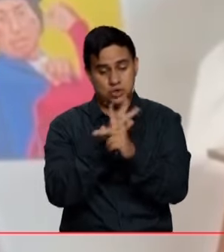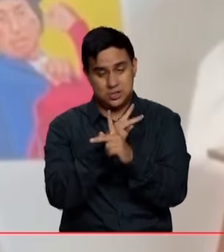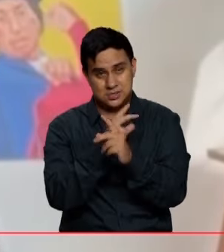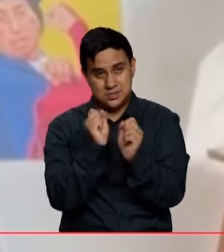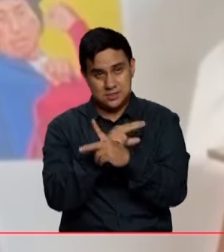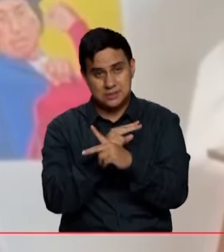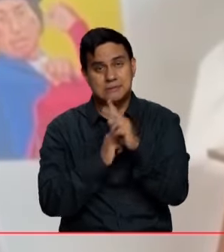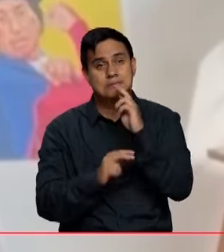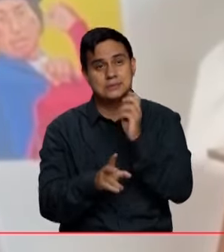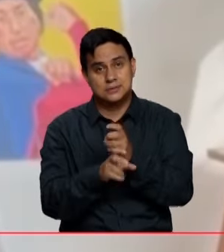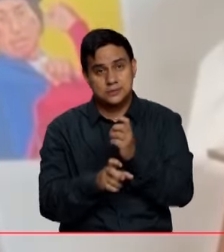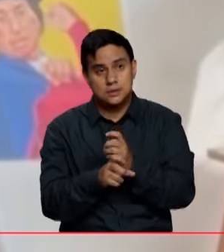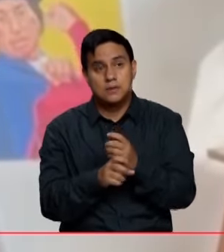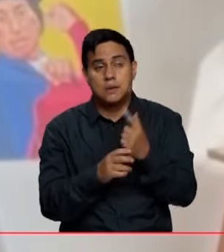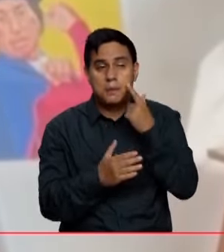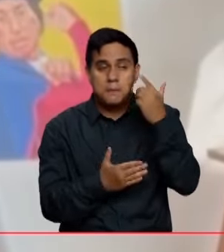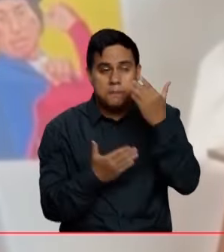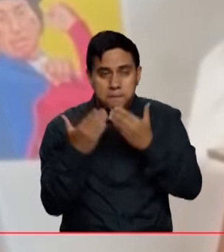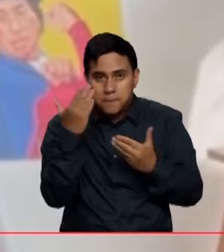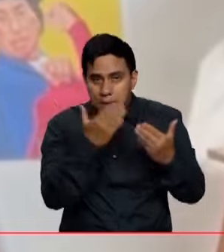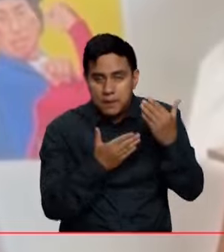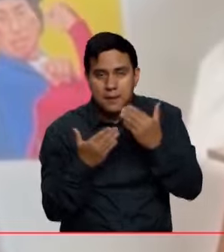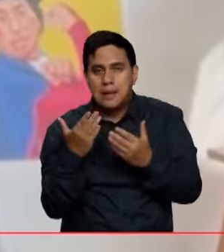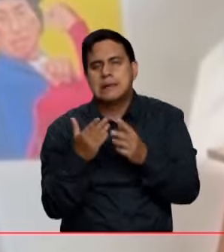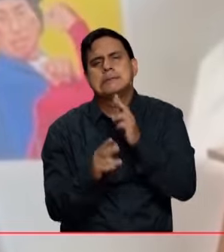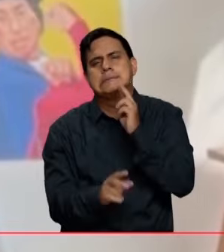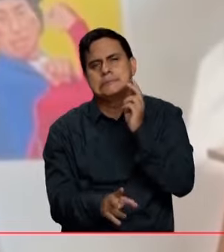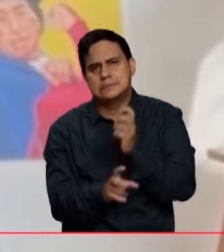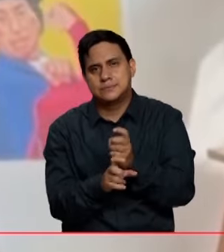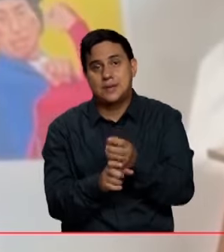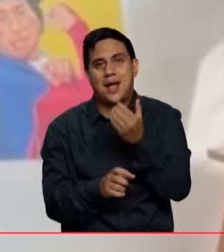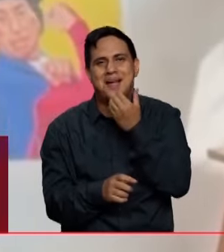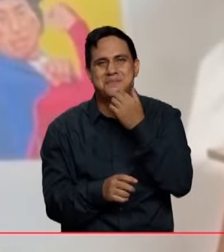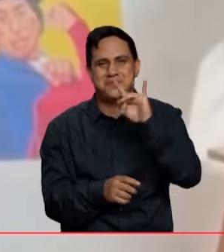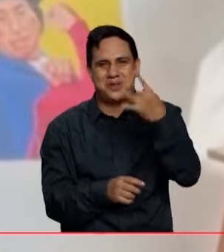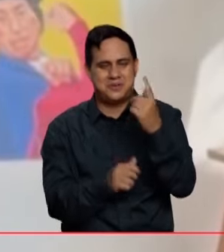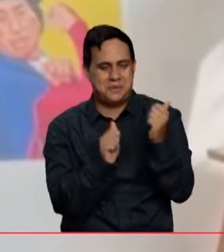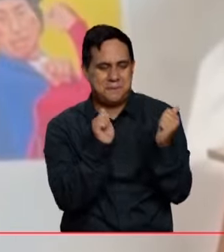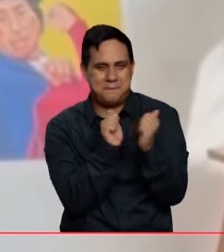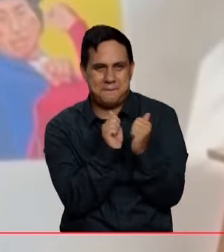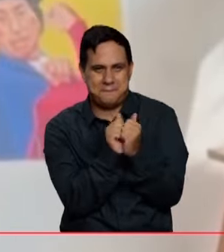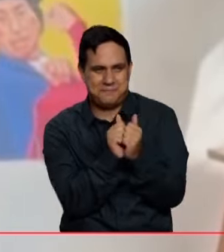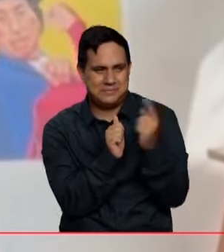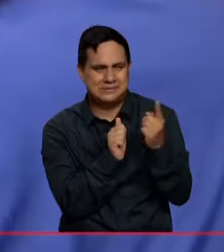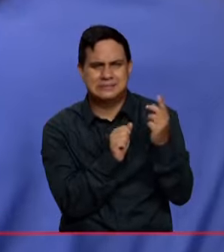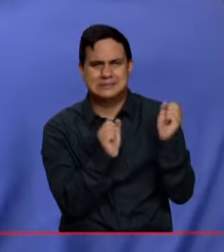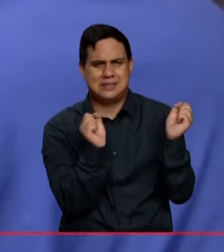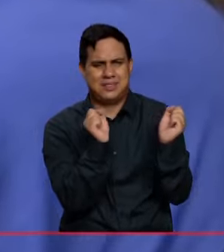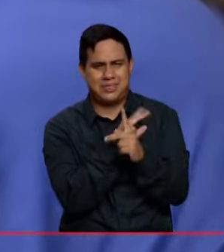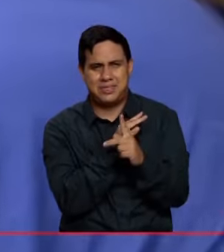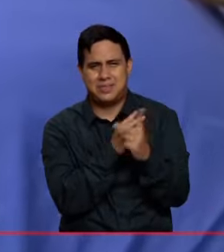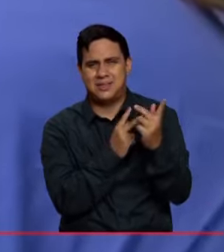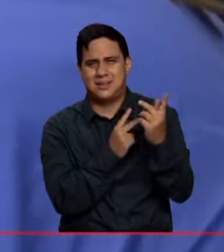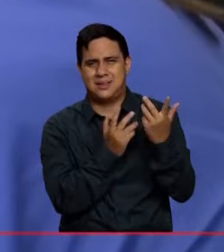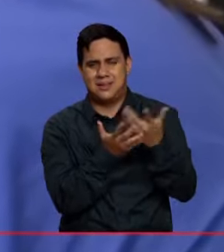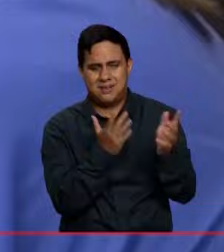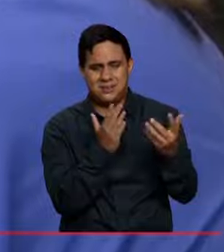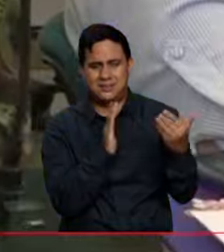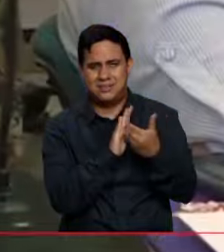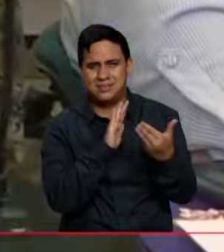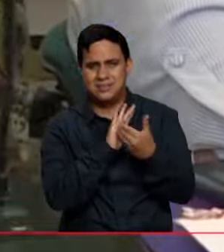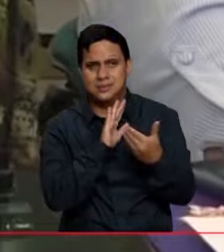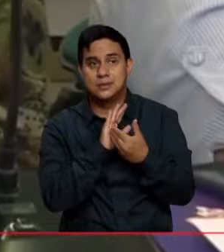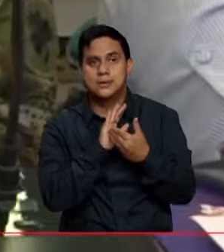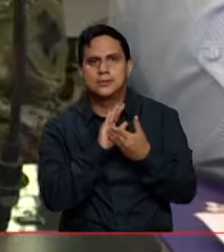en salir. Los estudios indican que una mujer para salir de una relación violenta se demora 7 ciclos. La capacitación a los